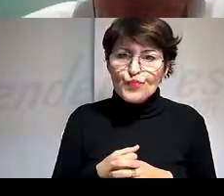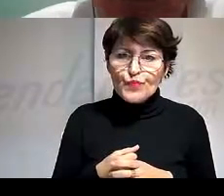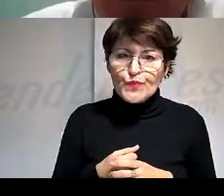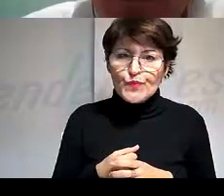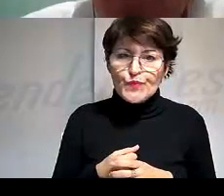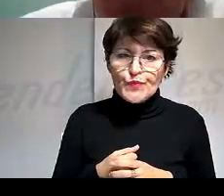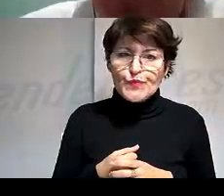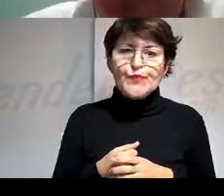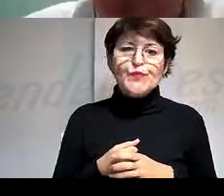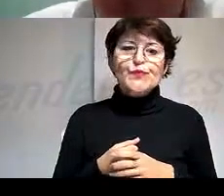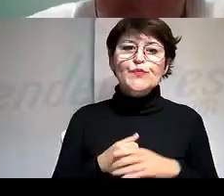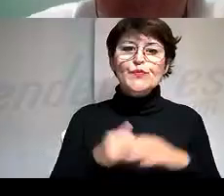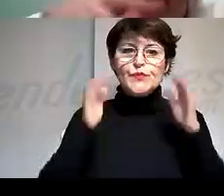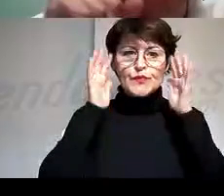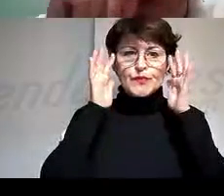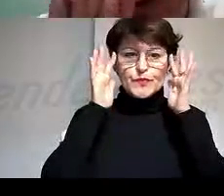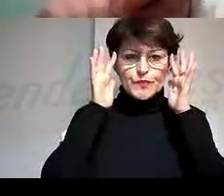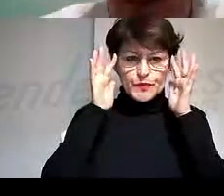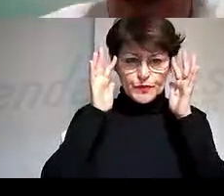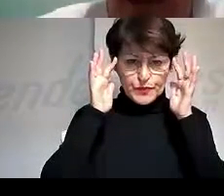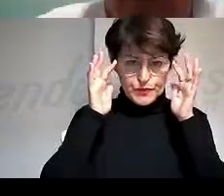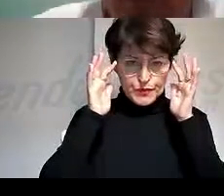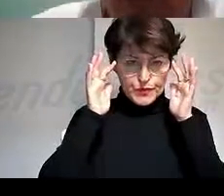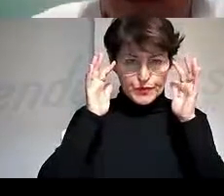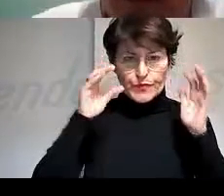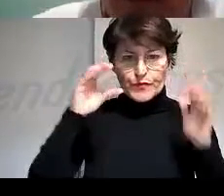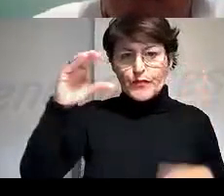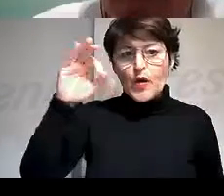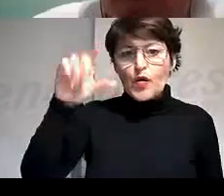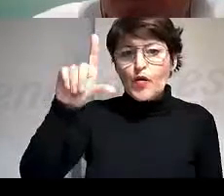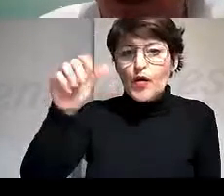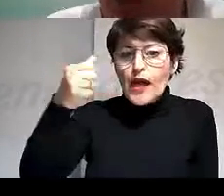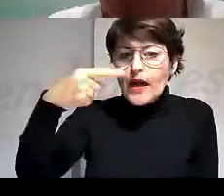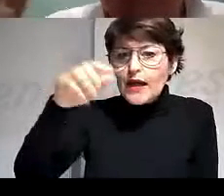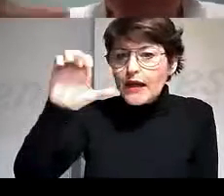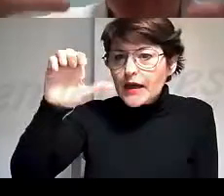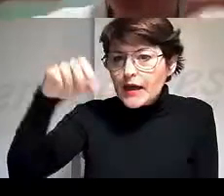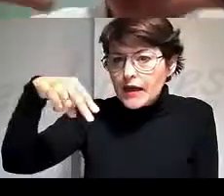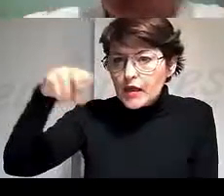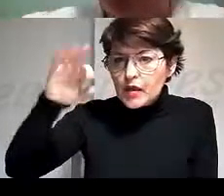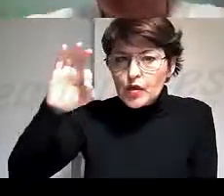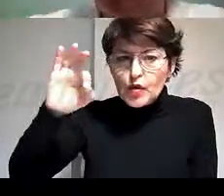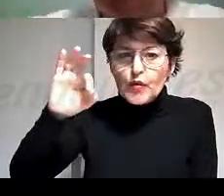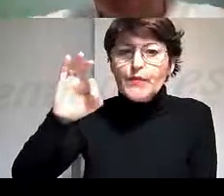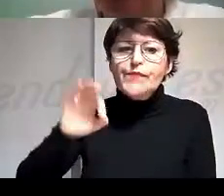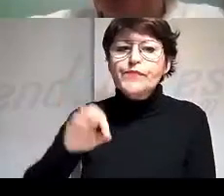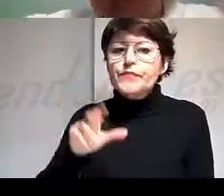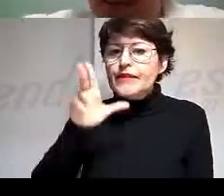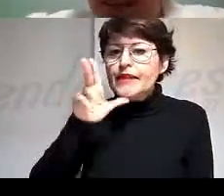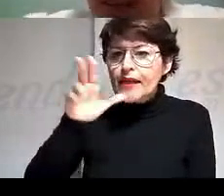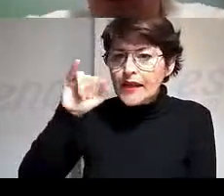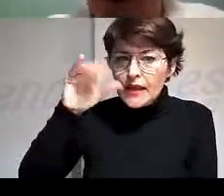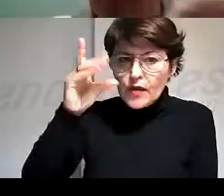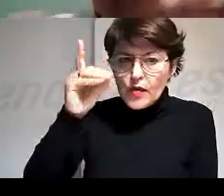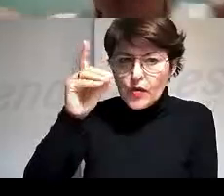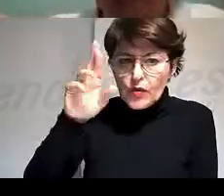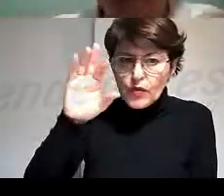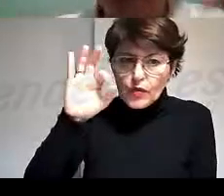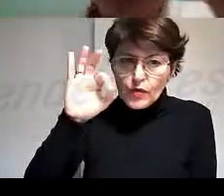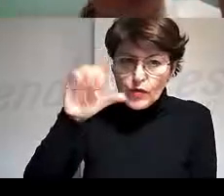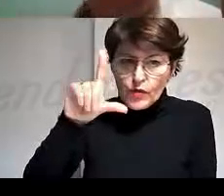El colágeno, ¿qué importancia puede tener? Pues es la proteína como tal. O sea, es decir, entendiendo como proteína aquellas paredes